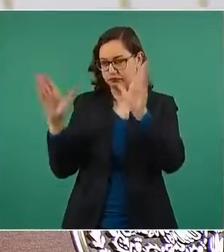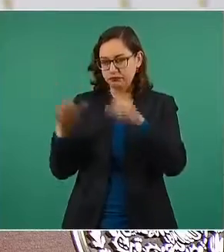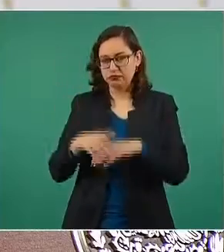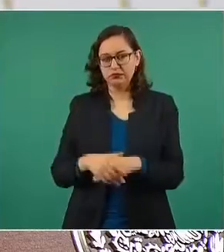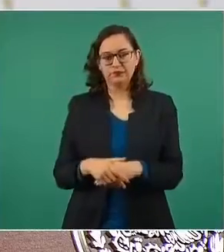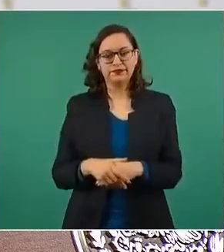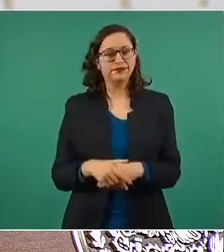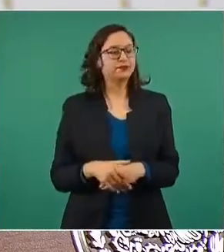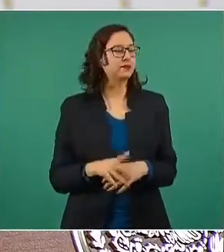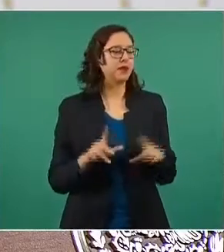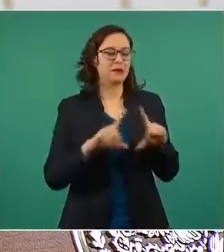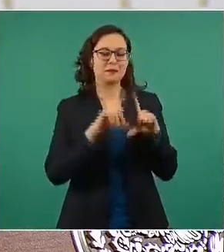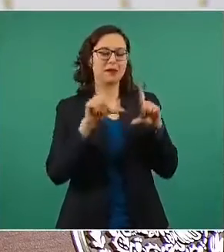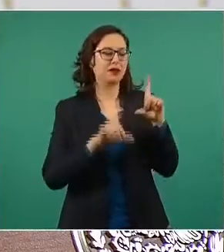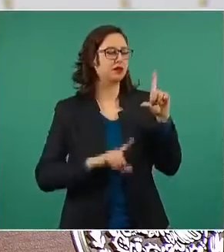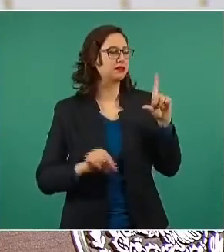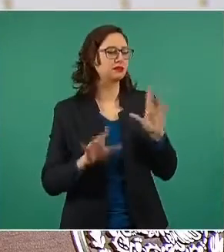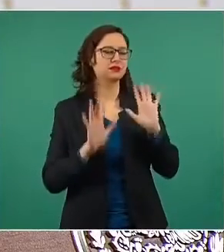ya el país no aguanta